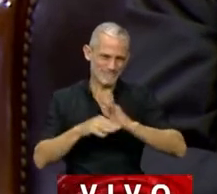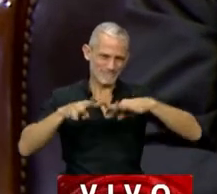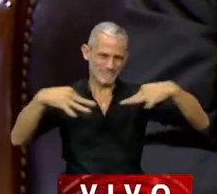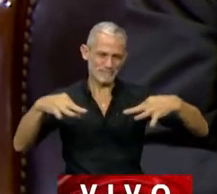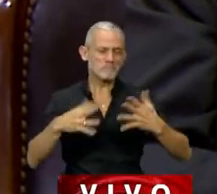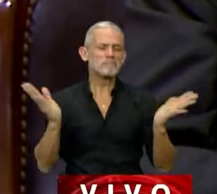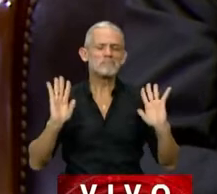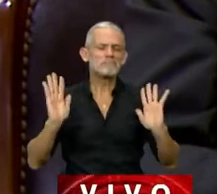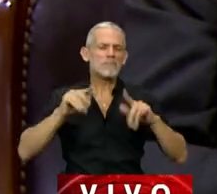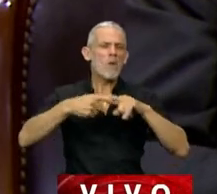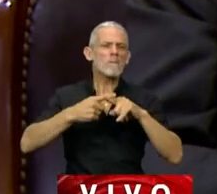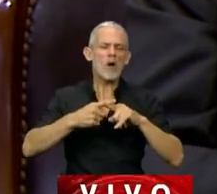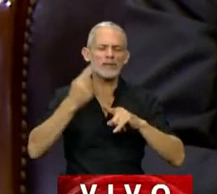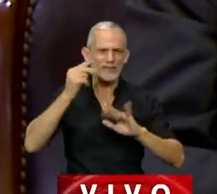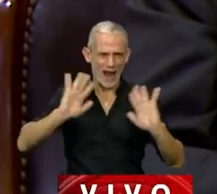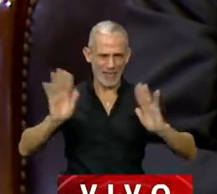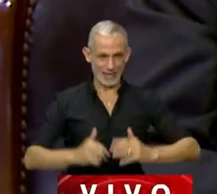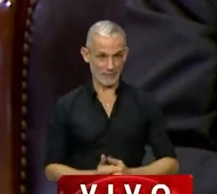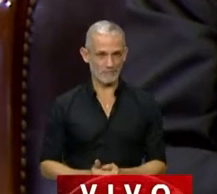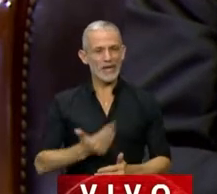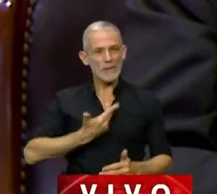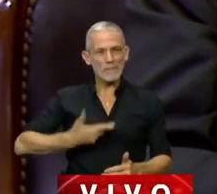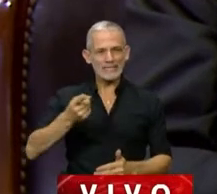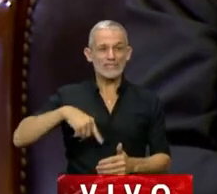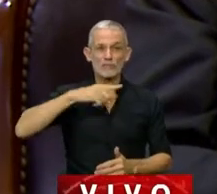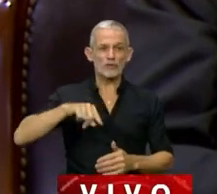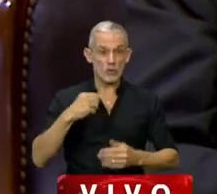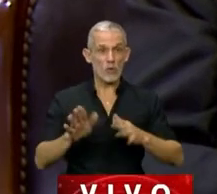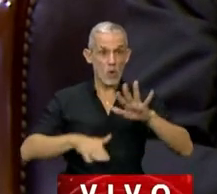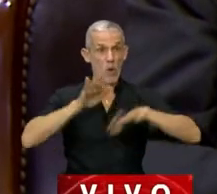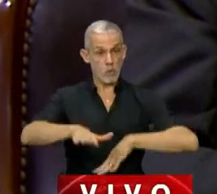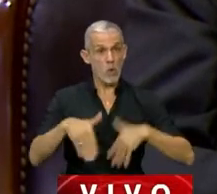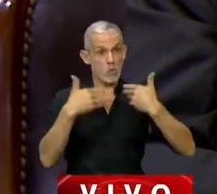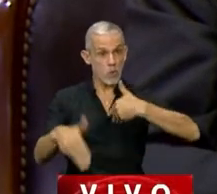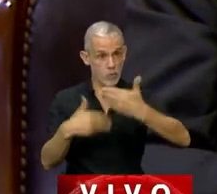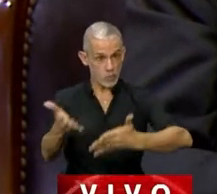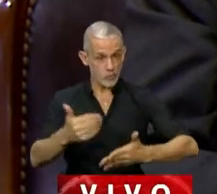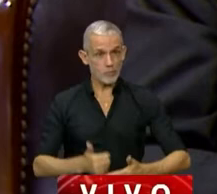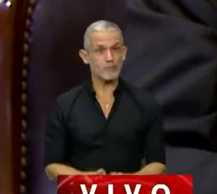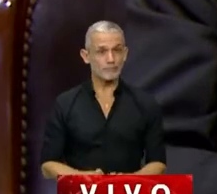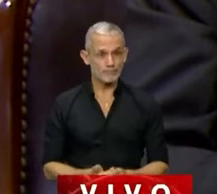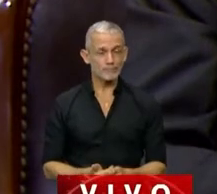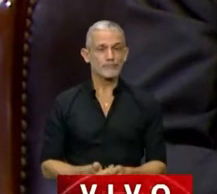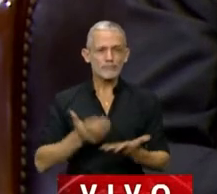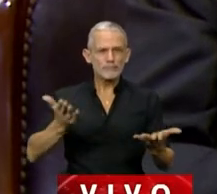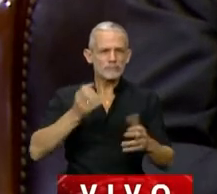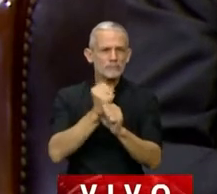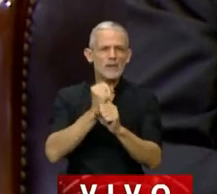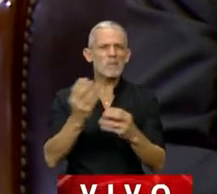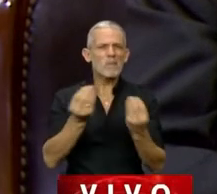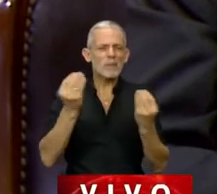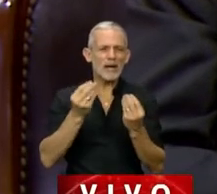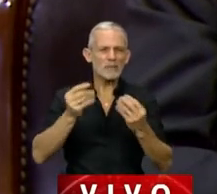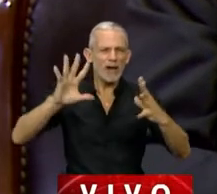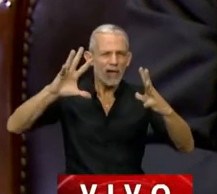sin distinción partidaria. Presidente, estamos dando un paso adelante a trabajar para evitar